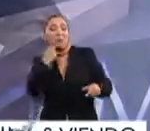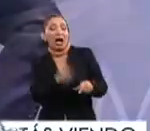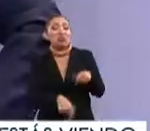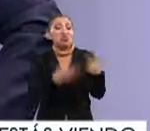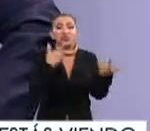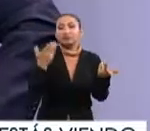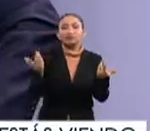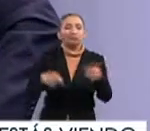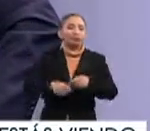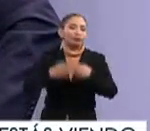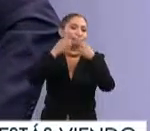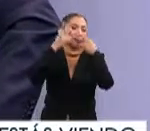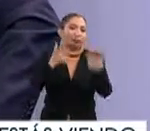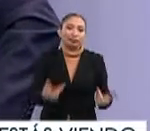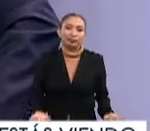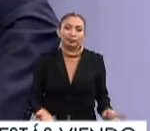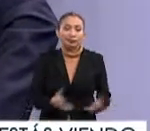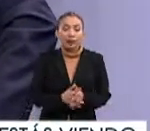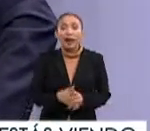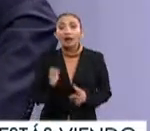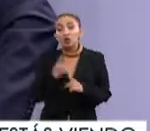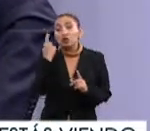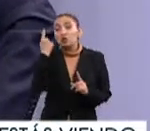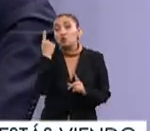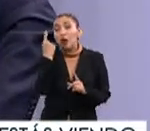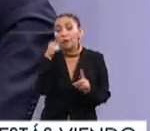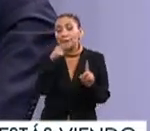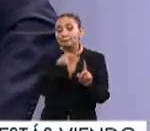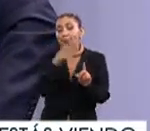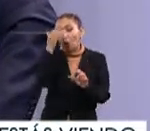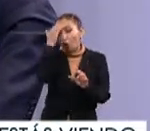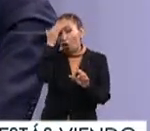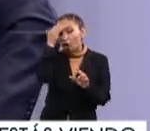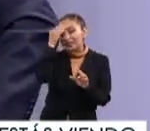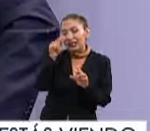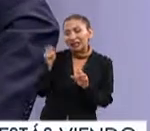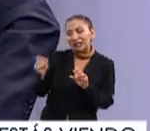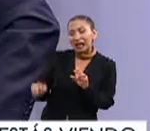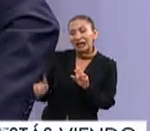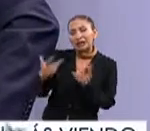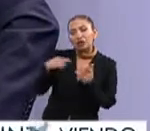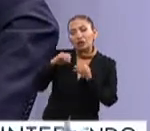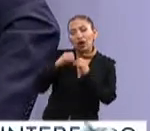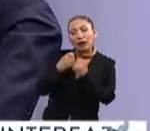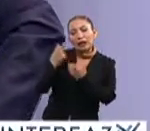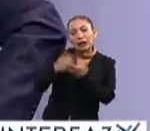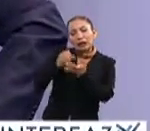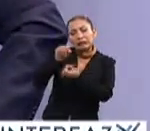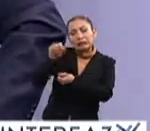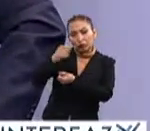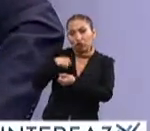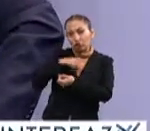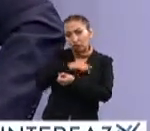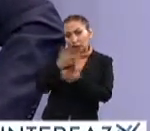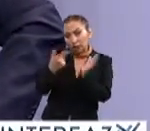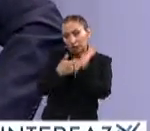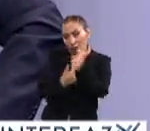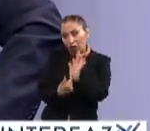destruir. Entonces un punto importante es conocer la naturaleza de estas organizaciones. Eso es lo que